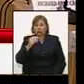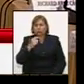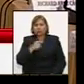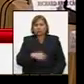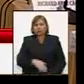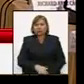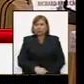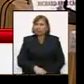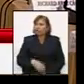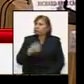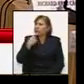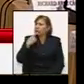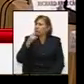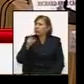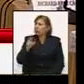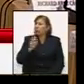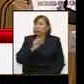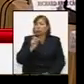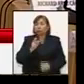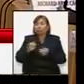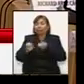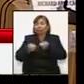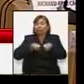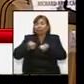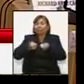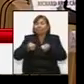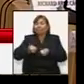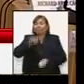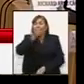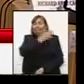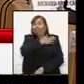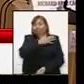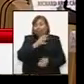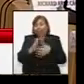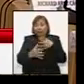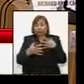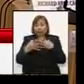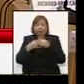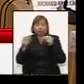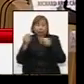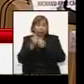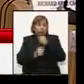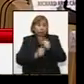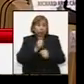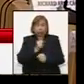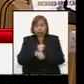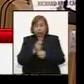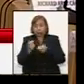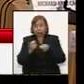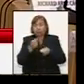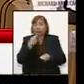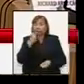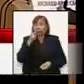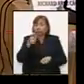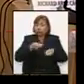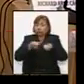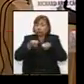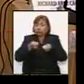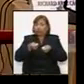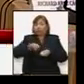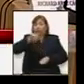ingresó estaba al mando de un comandante, también con treinta y tantos años de servicio. Él es el que comandaba el